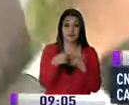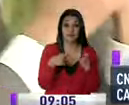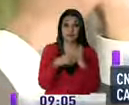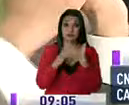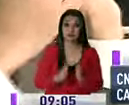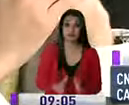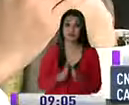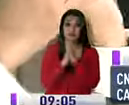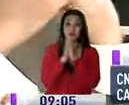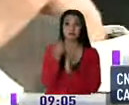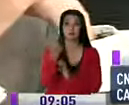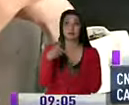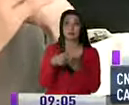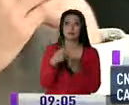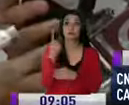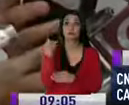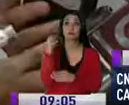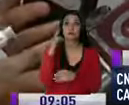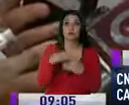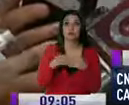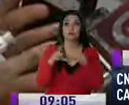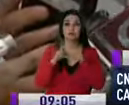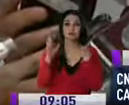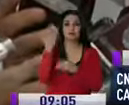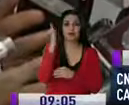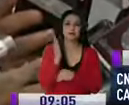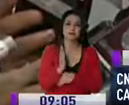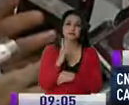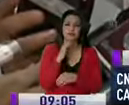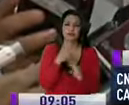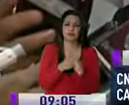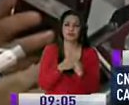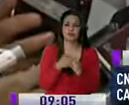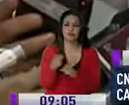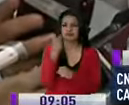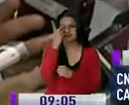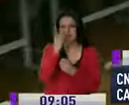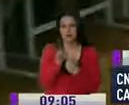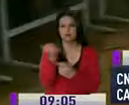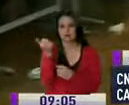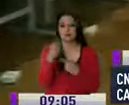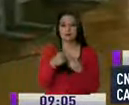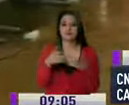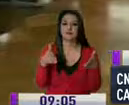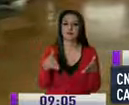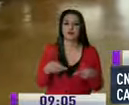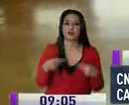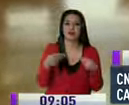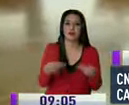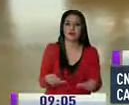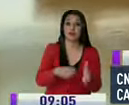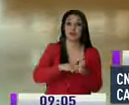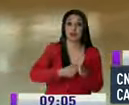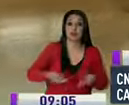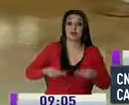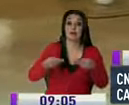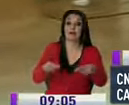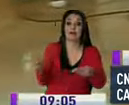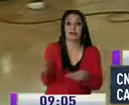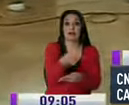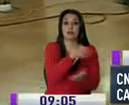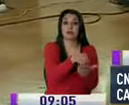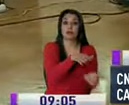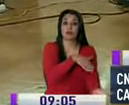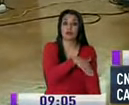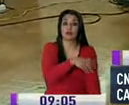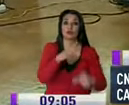solicitado 10.1 millones de dólares a la empresa Odebrecht con el fin de eliminar glosas y entregar informes favorables de Contraloría a proyectos en los que la